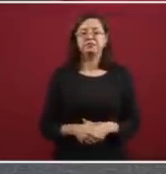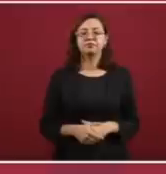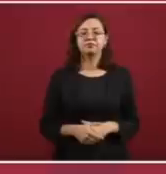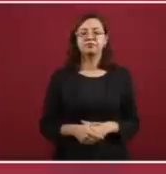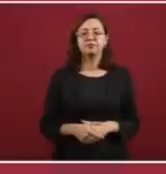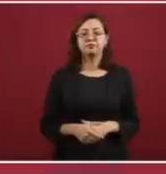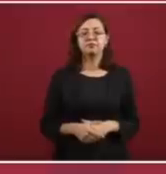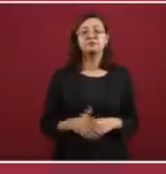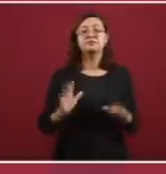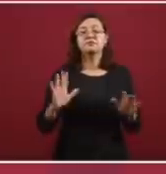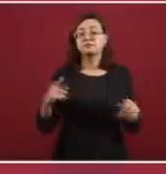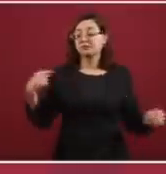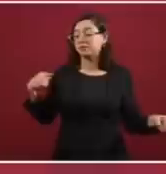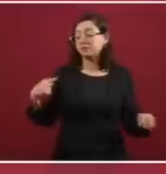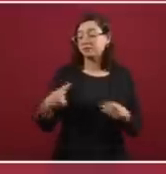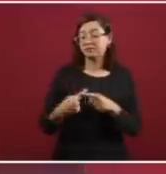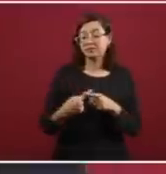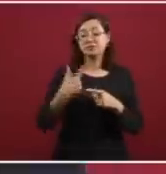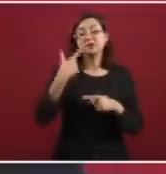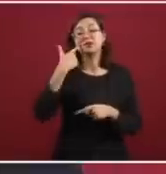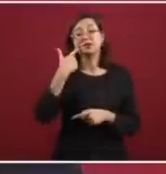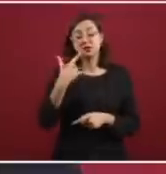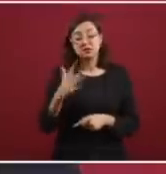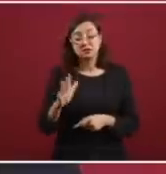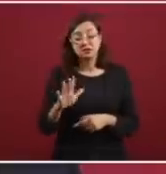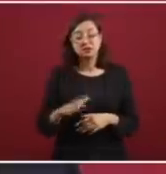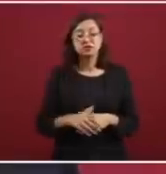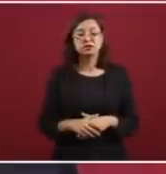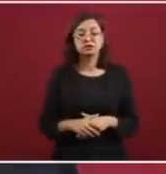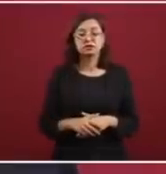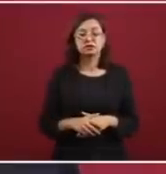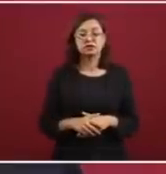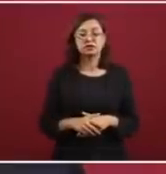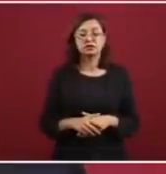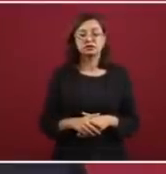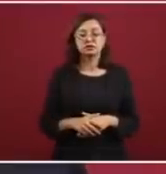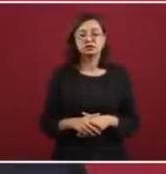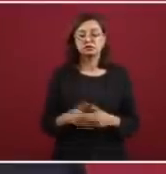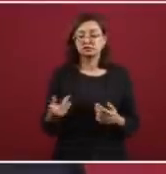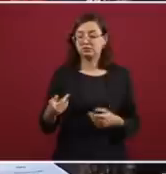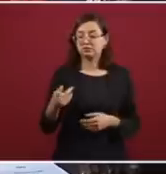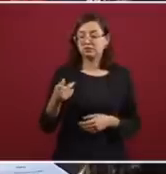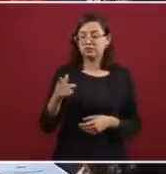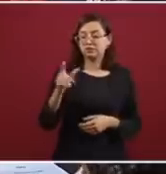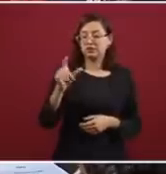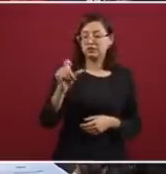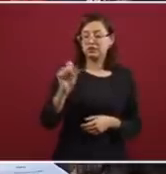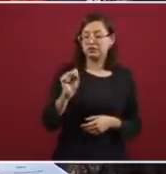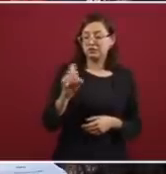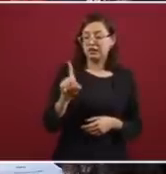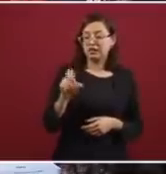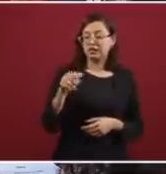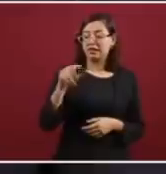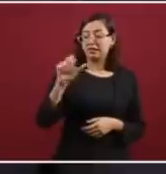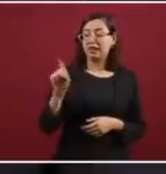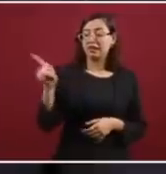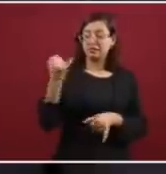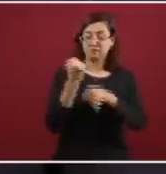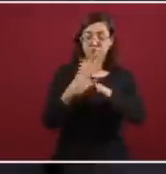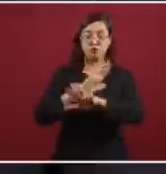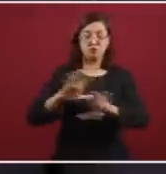Ahora, a ver, así como la Secretaría de la Defensa tiene que presentar el informe,